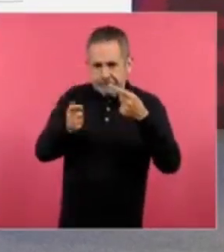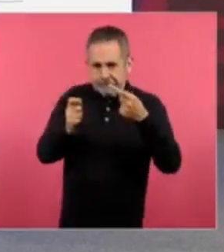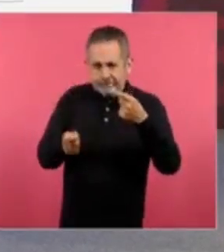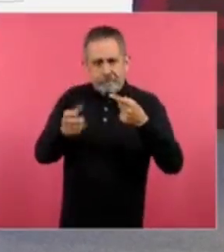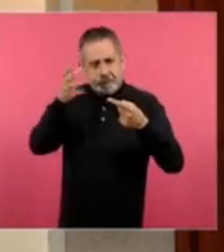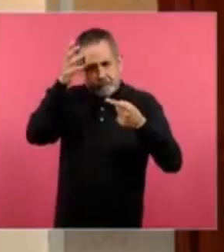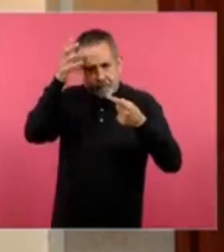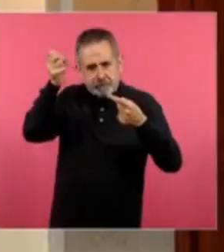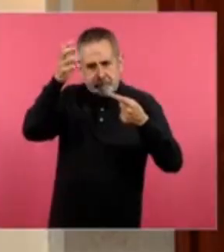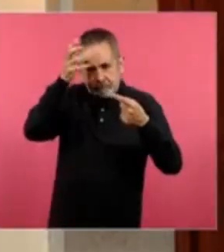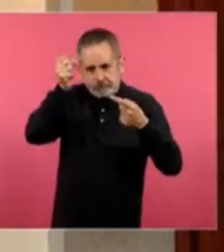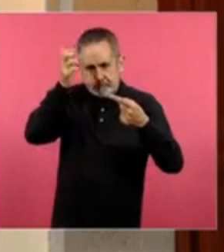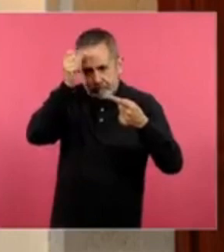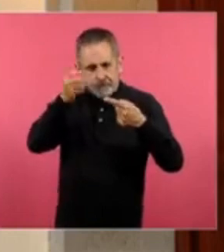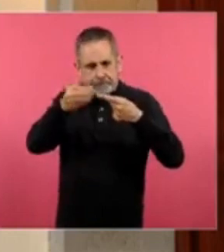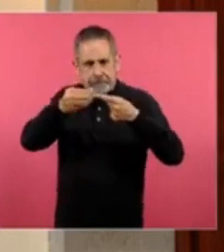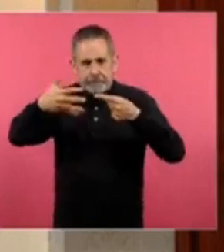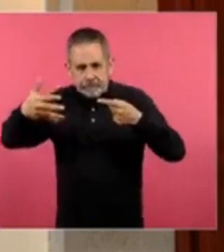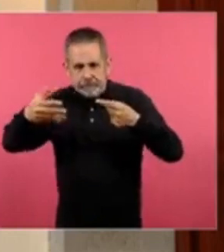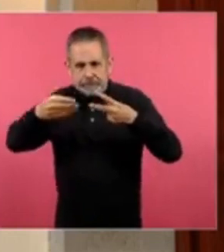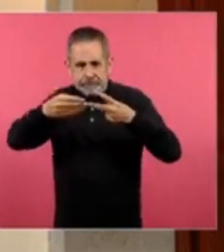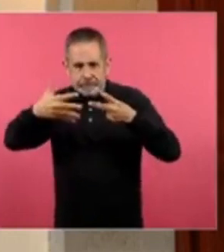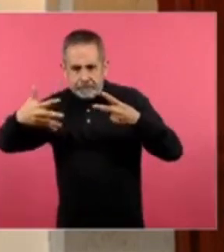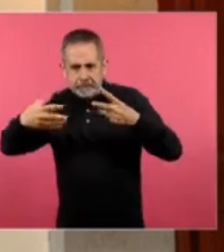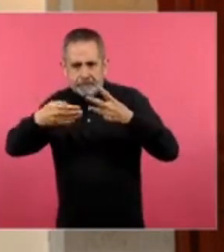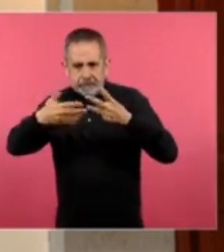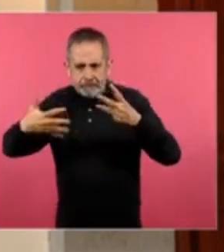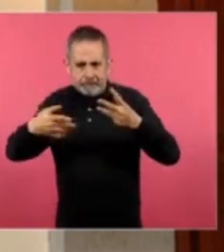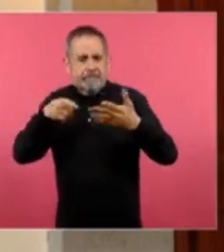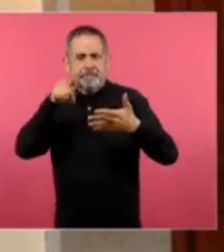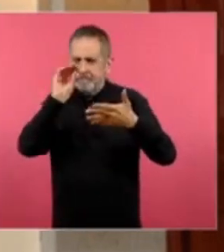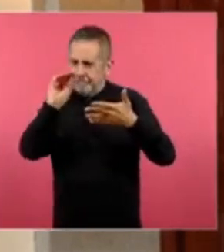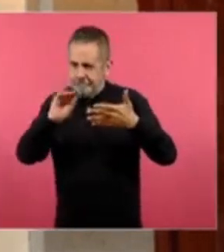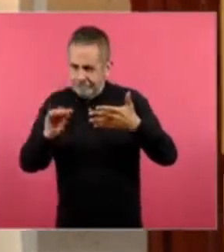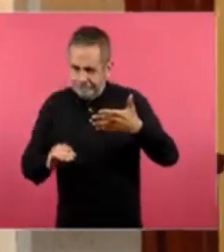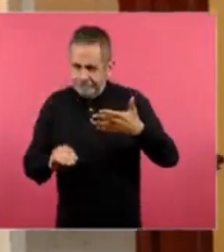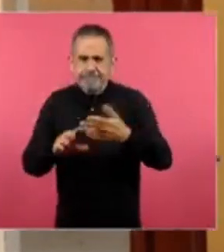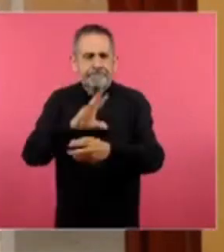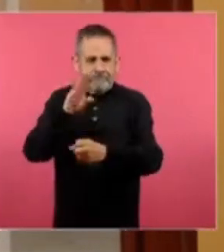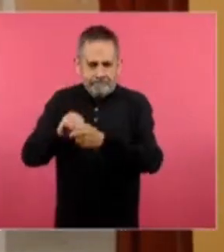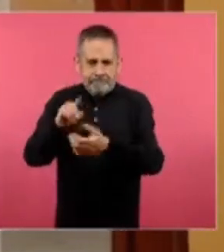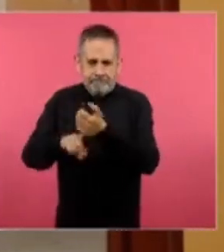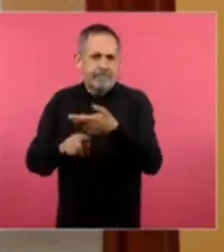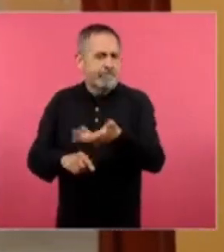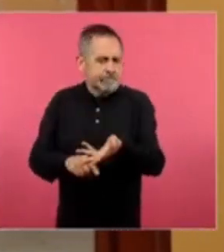la definición de algunas ideas y no solo trabaja las